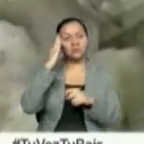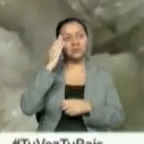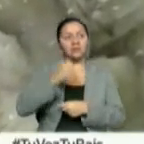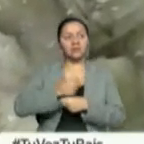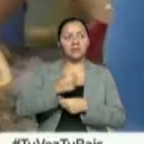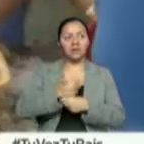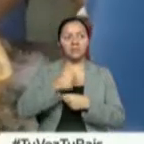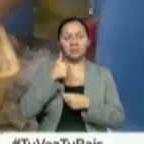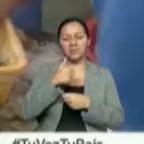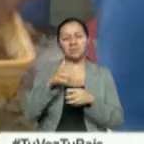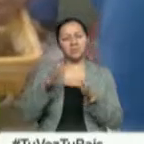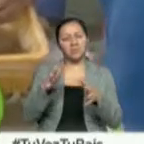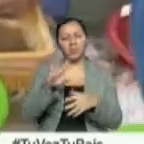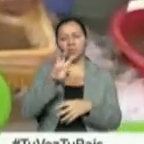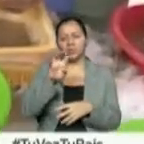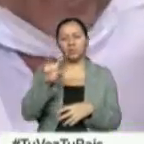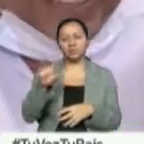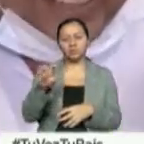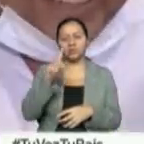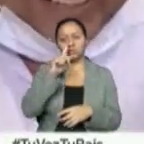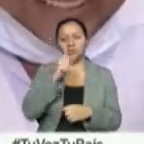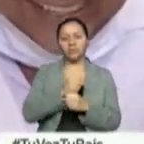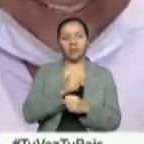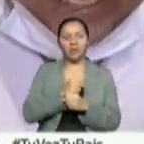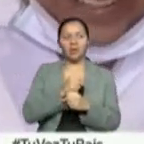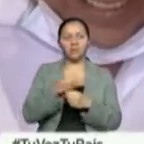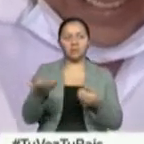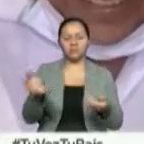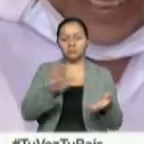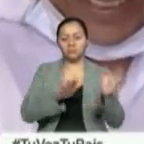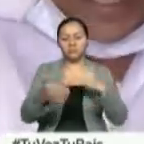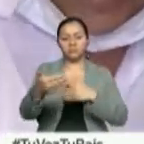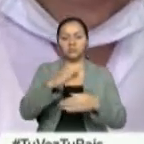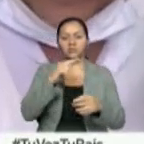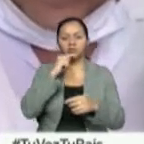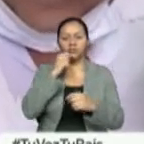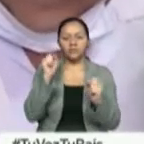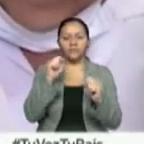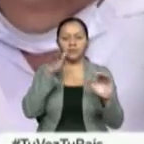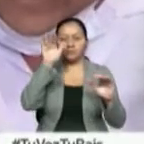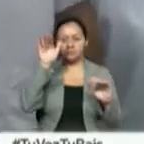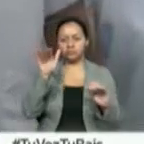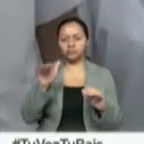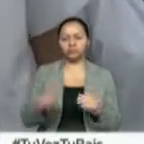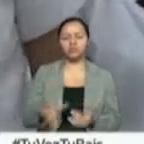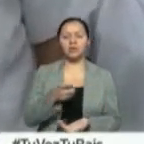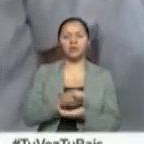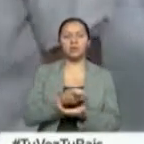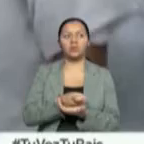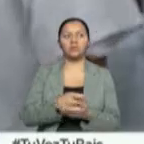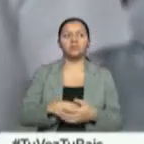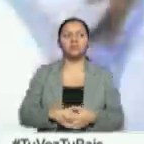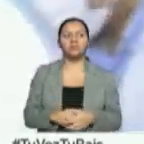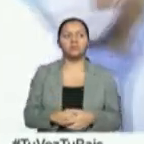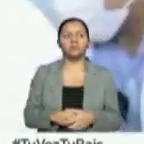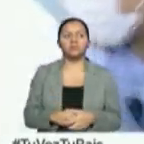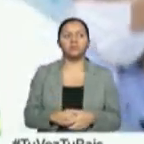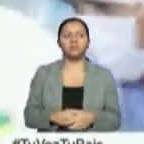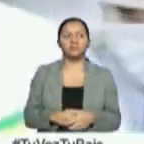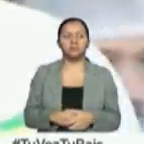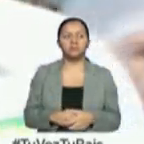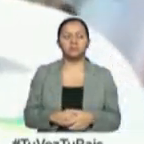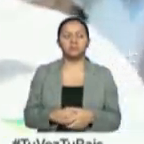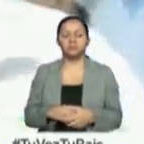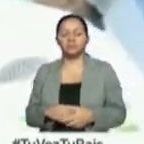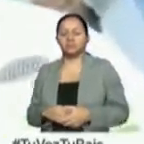que realizan cerca de 400 trabajadores en el empaque y congelamiento de cientos de toneladas de camarones por el acorde de año